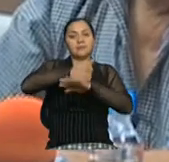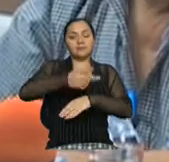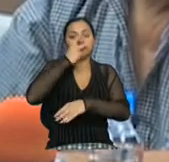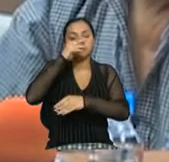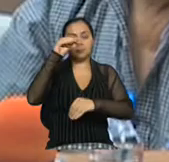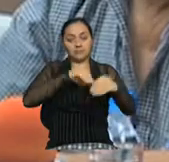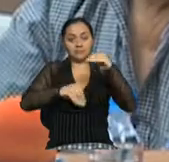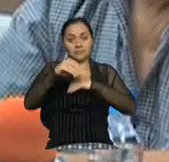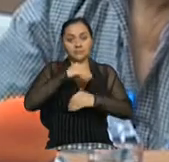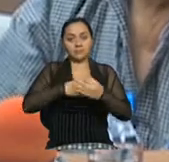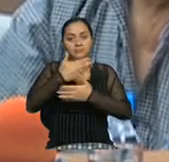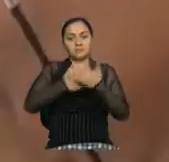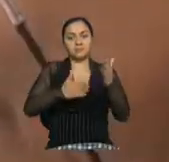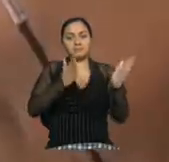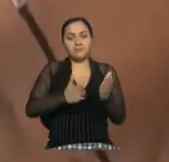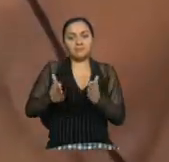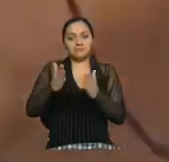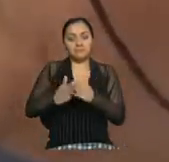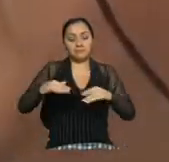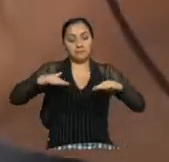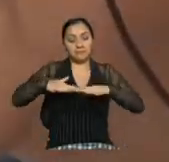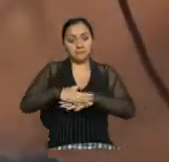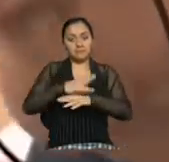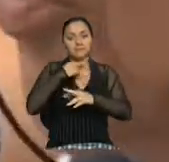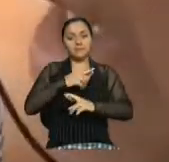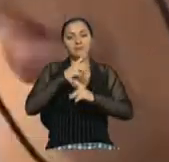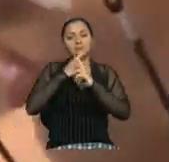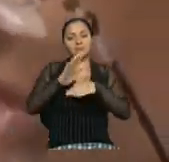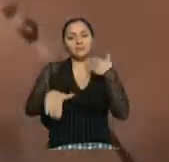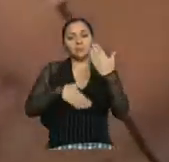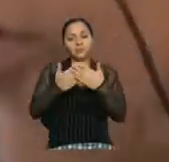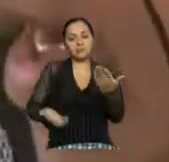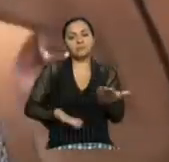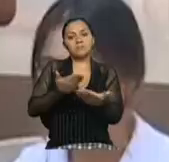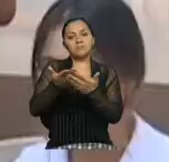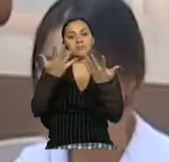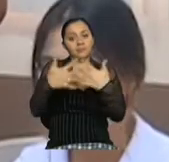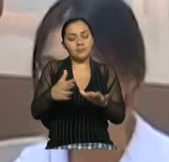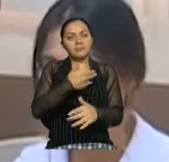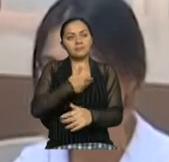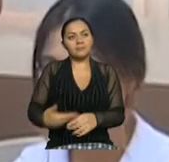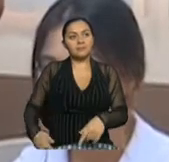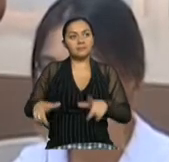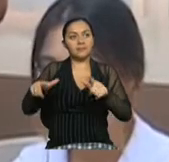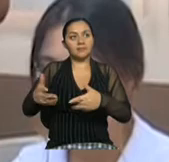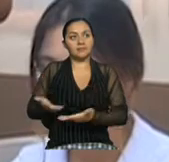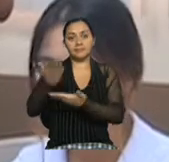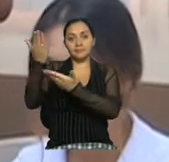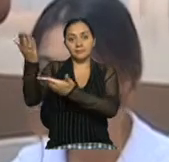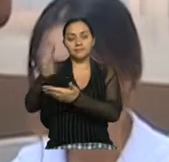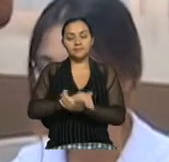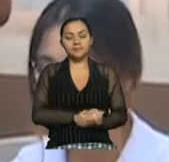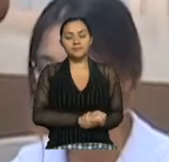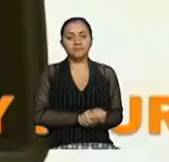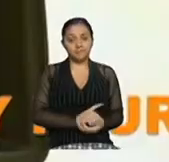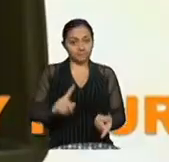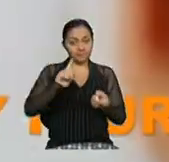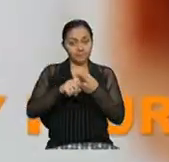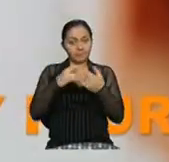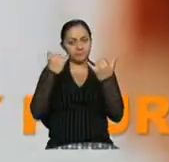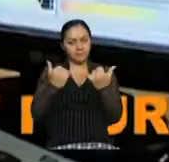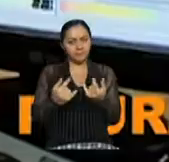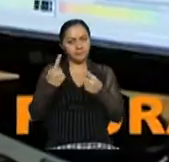elaborará un documento junto a las EMPLADES, cuyos resultados serán presentados al presidente Lenín Moreno. Hasta el momento,